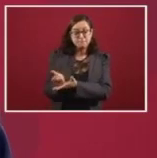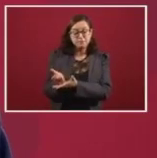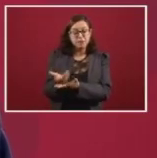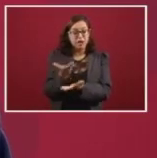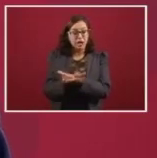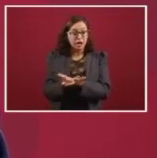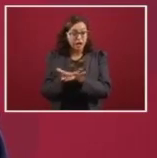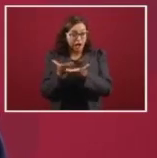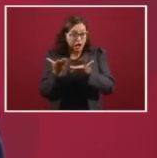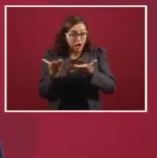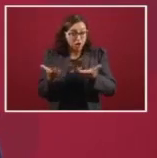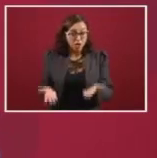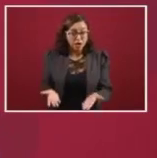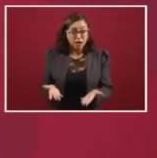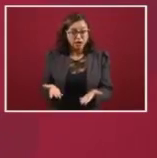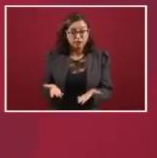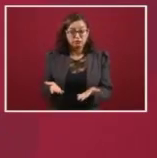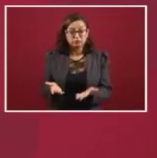ahora